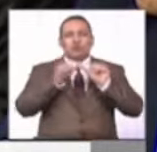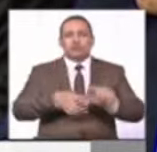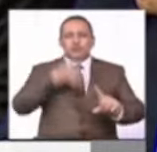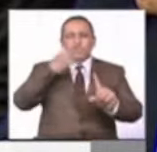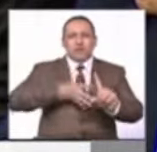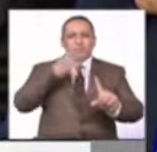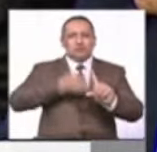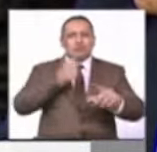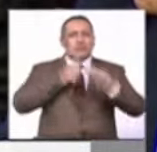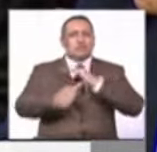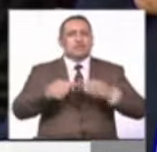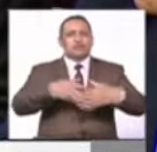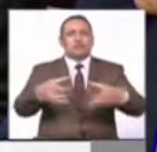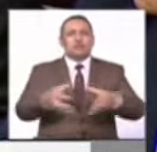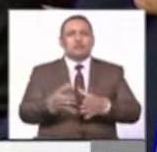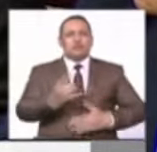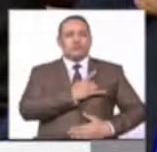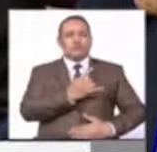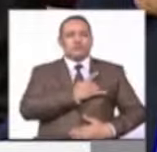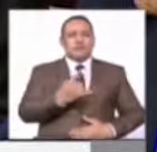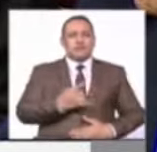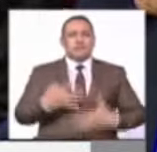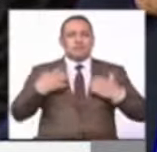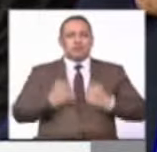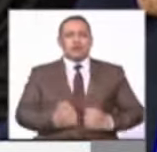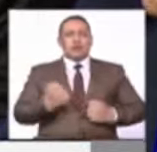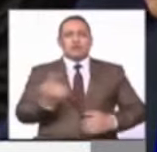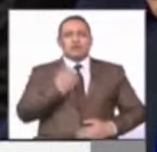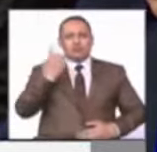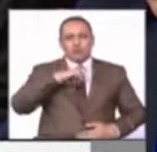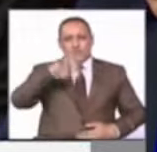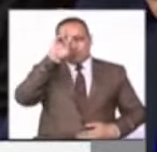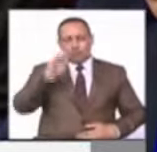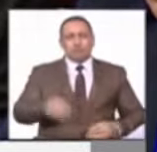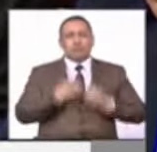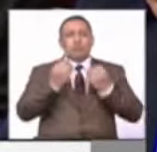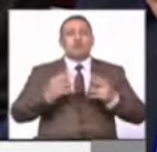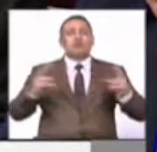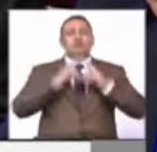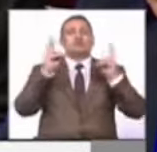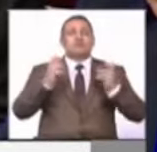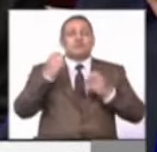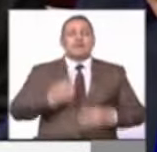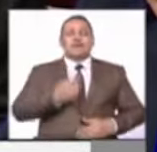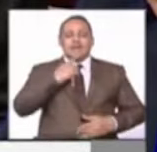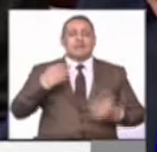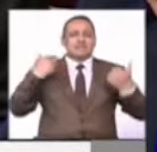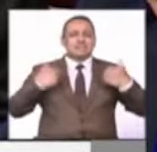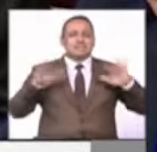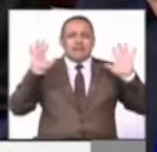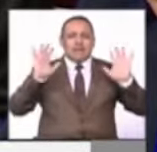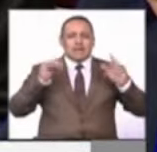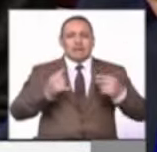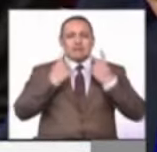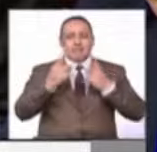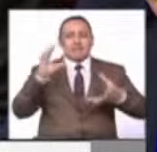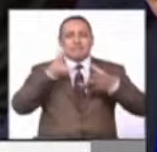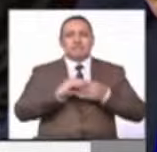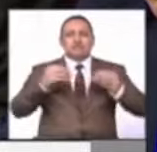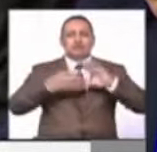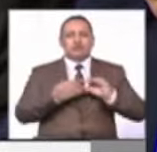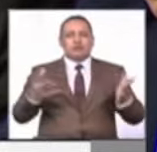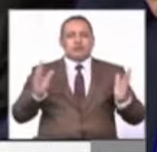facultades de derecho del país porque esta es una una circunstancia que es Ya de por sí